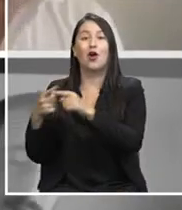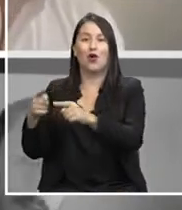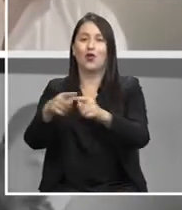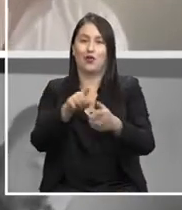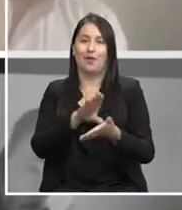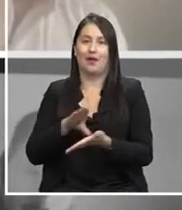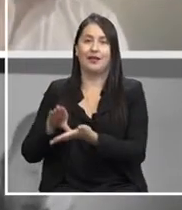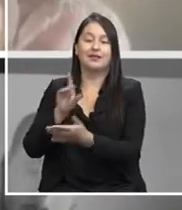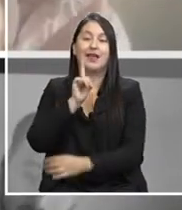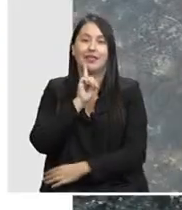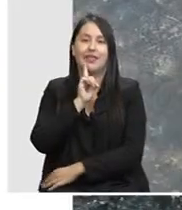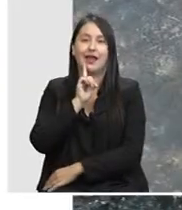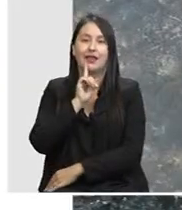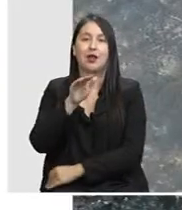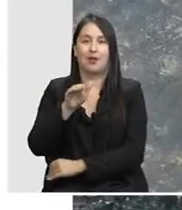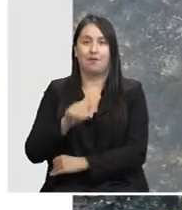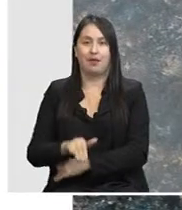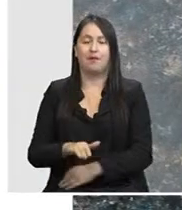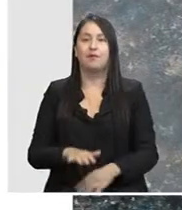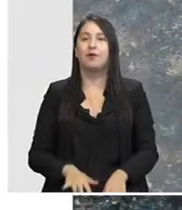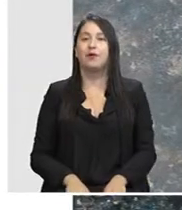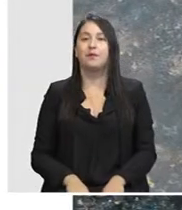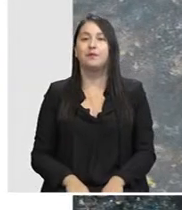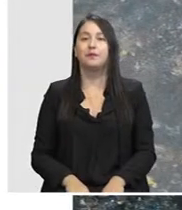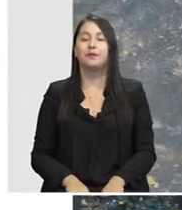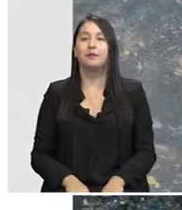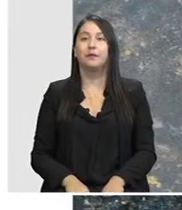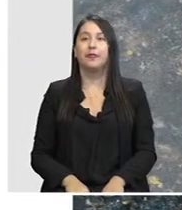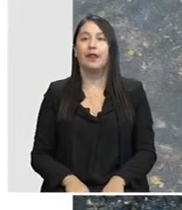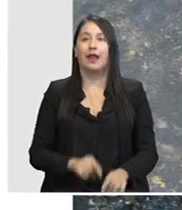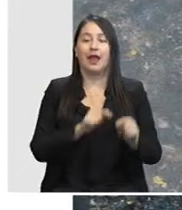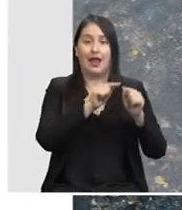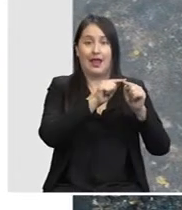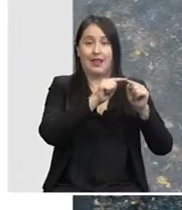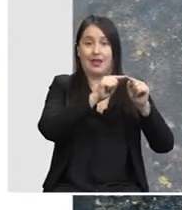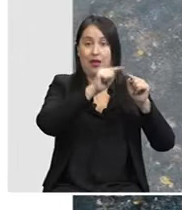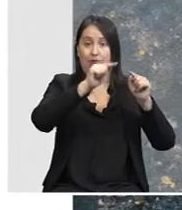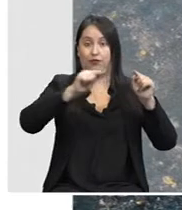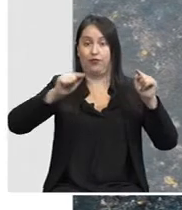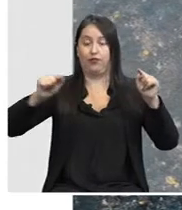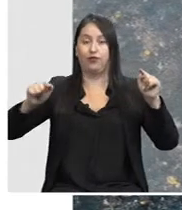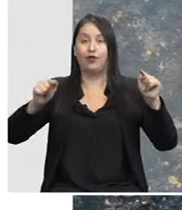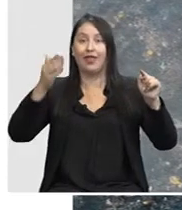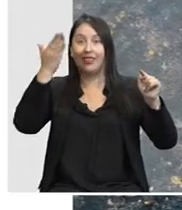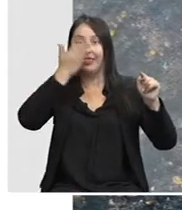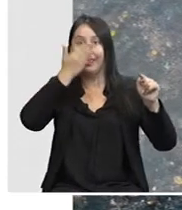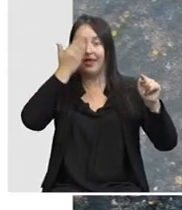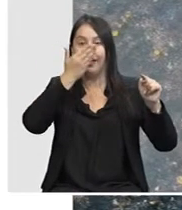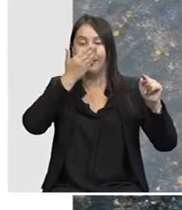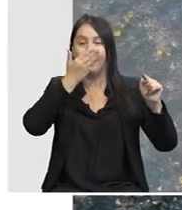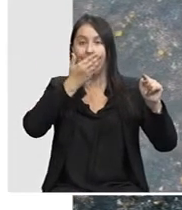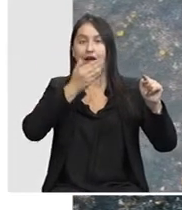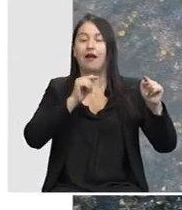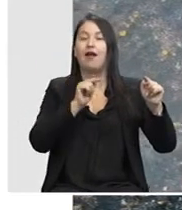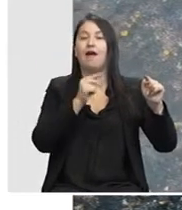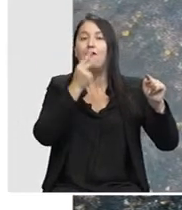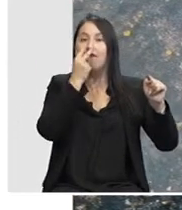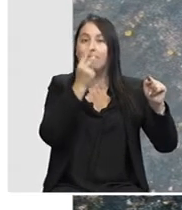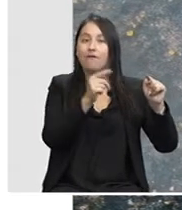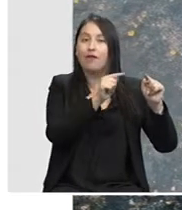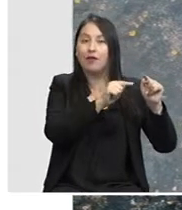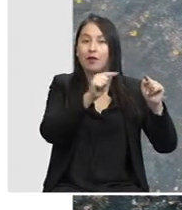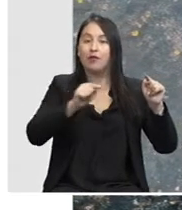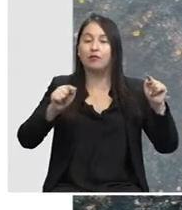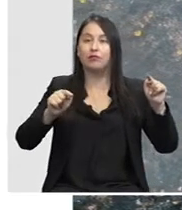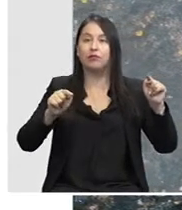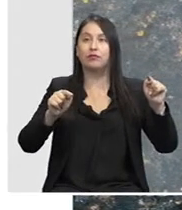países. Vamos, por ejemplo, acá en la línea negra con puntitos negros también, vemos que cerca